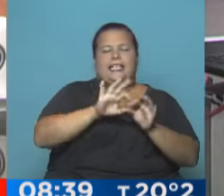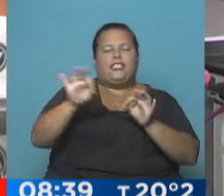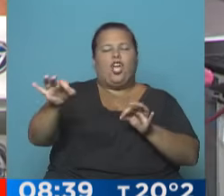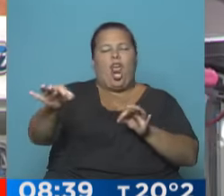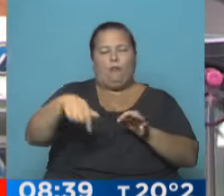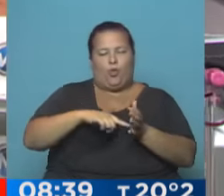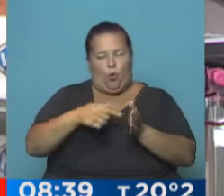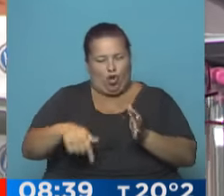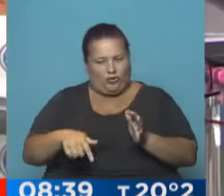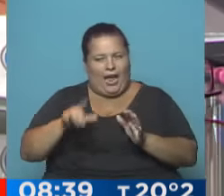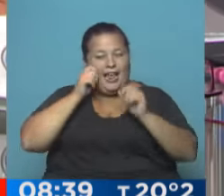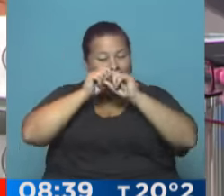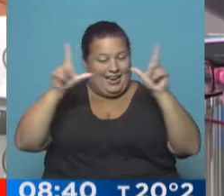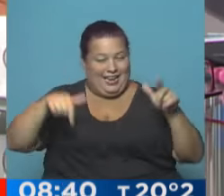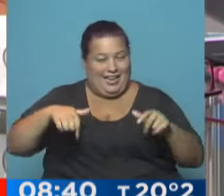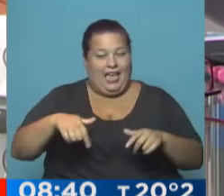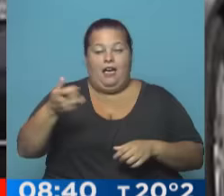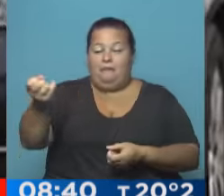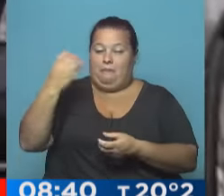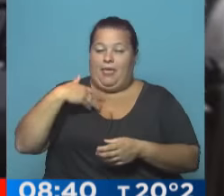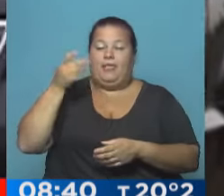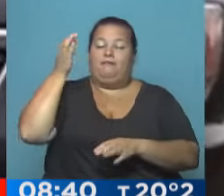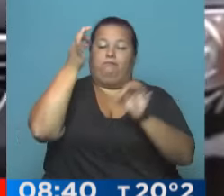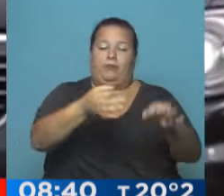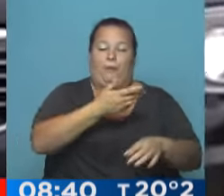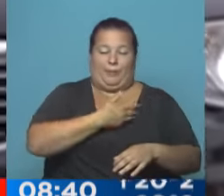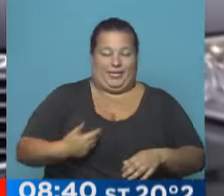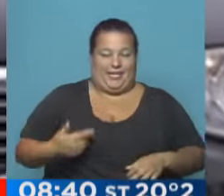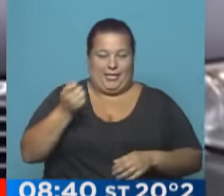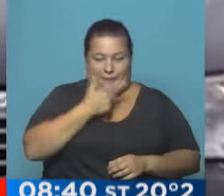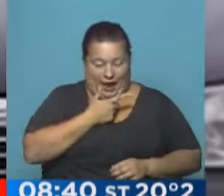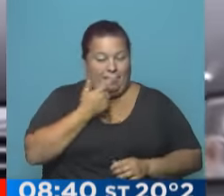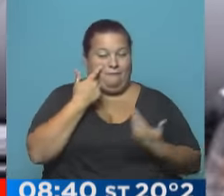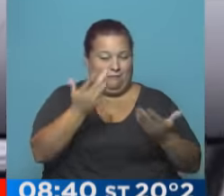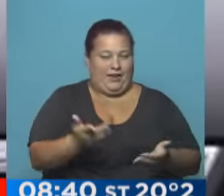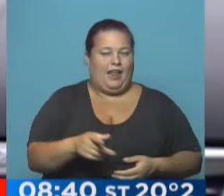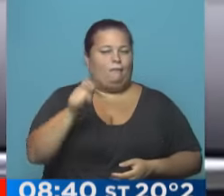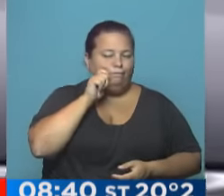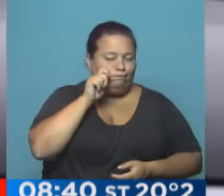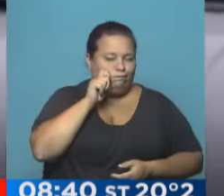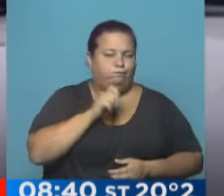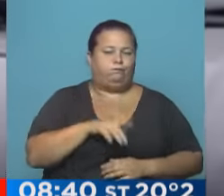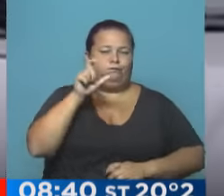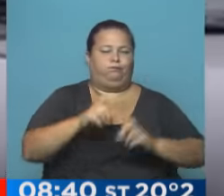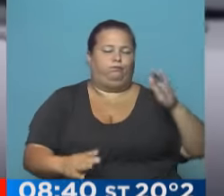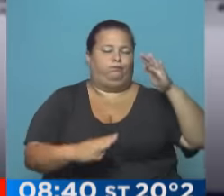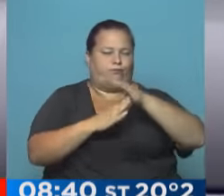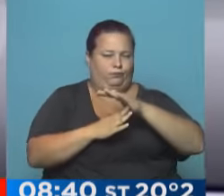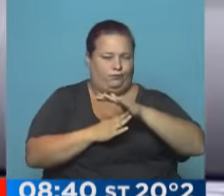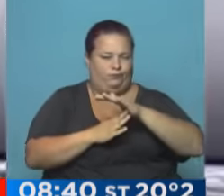de la ciudad de Buenos Aires. Son las imágenes que llegan. Está llegando el presidente de la Nación, Mauricio Macri. Ahí lo tenemos, saludando a las